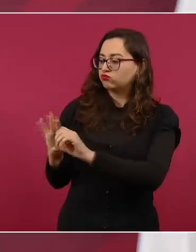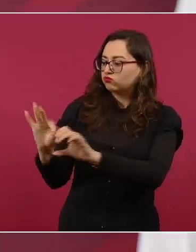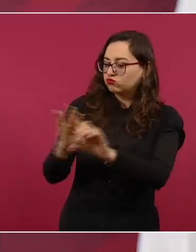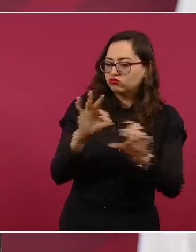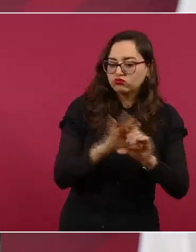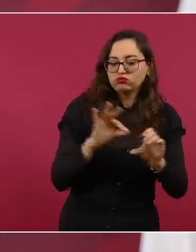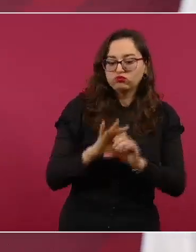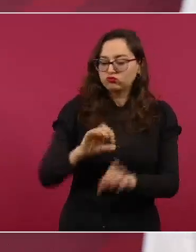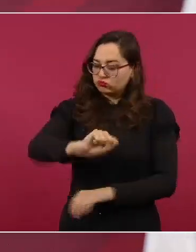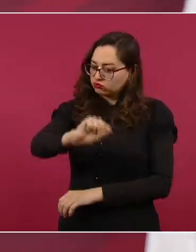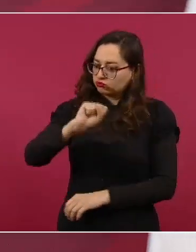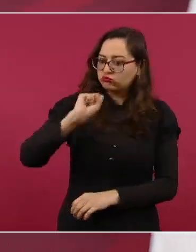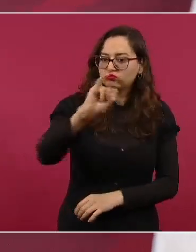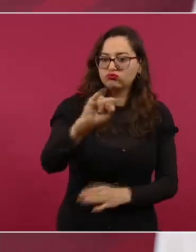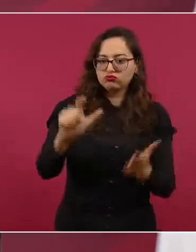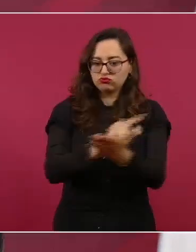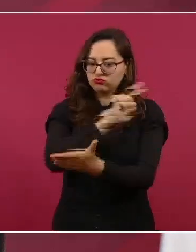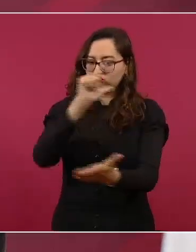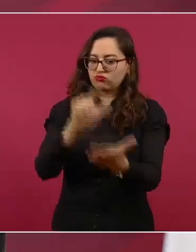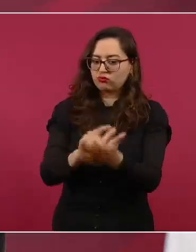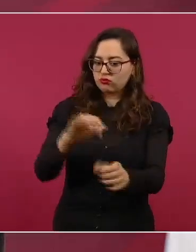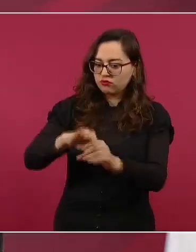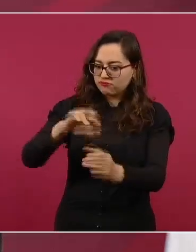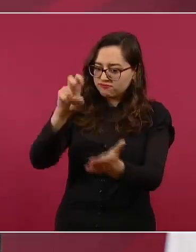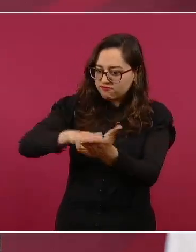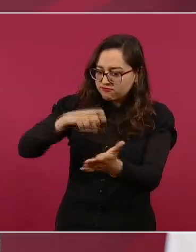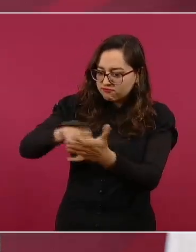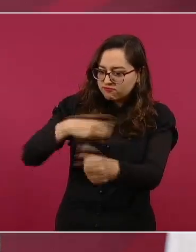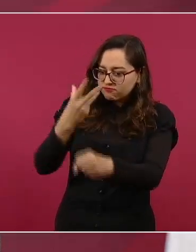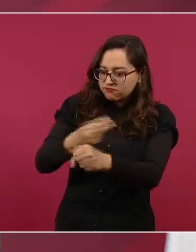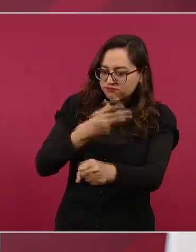por la reforma a la ley electoral.